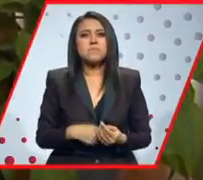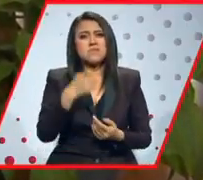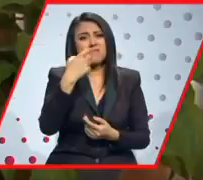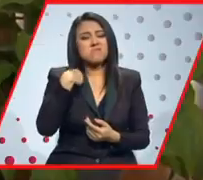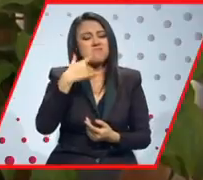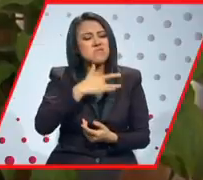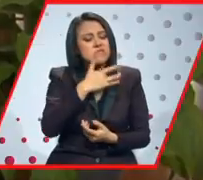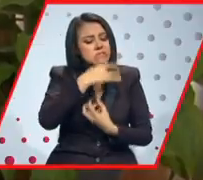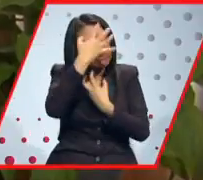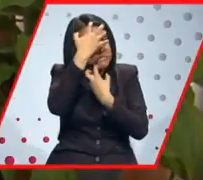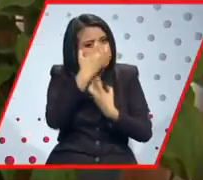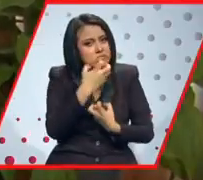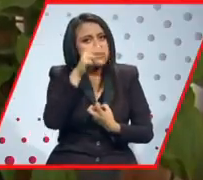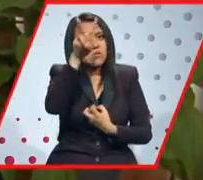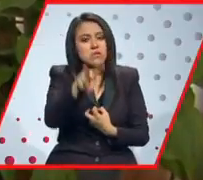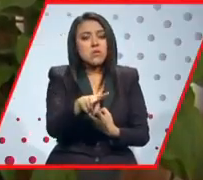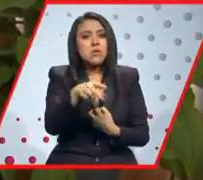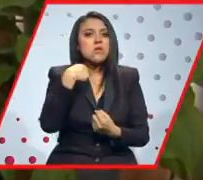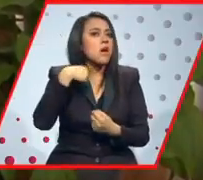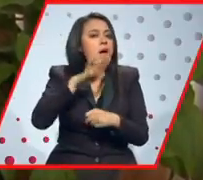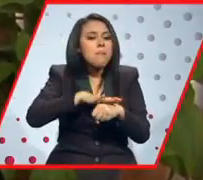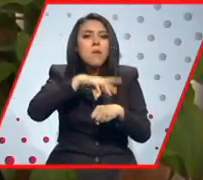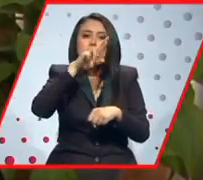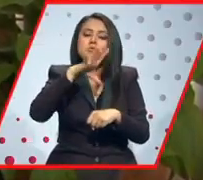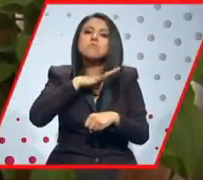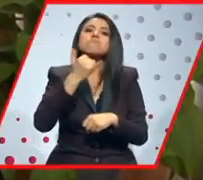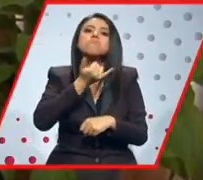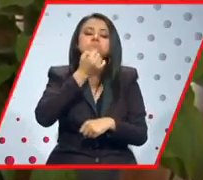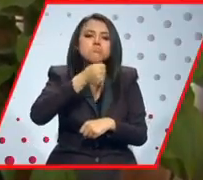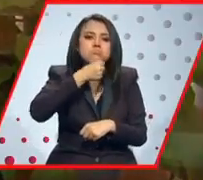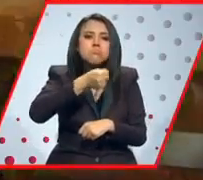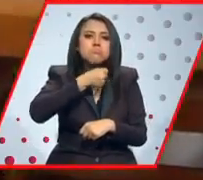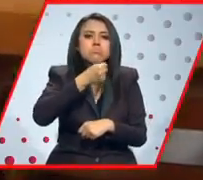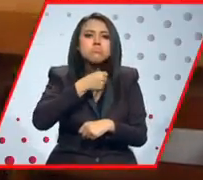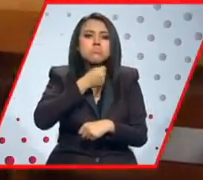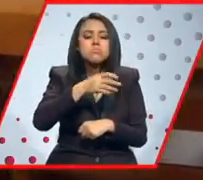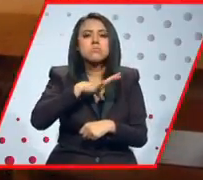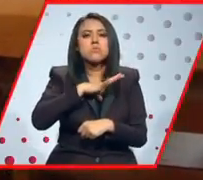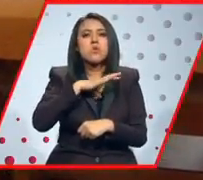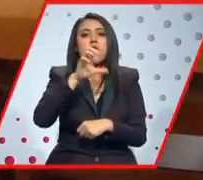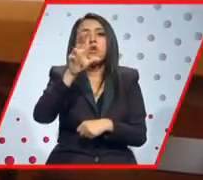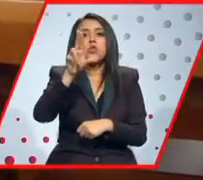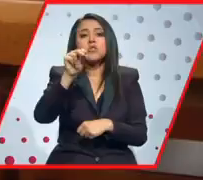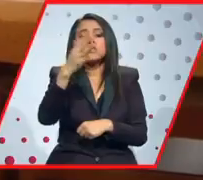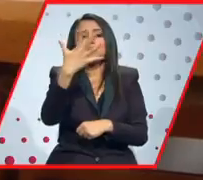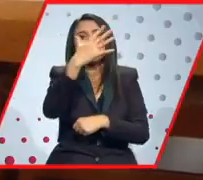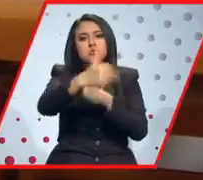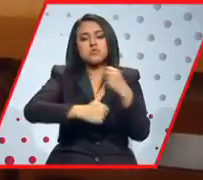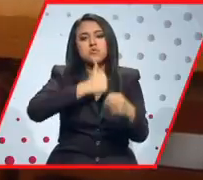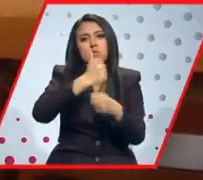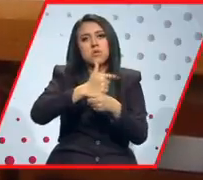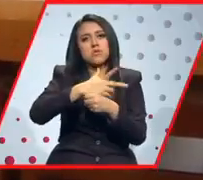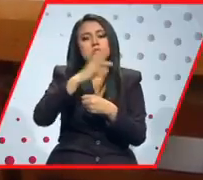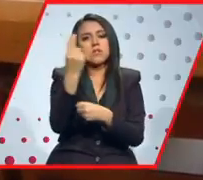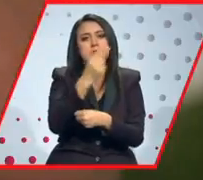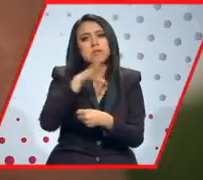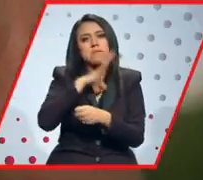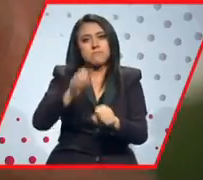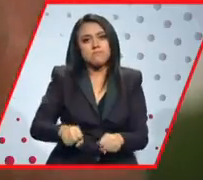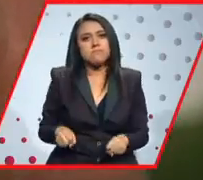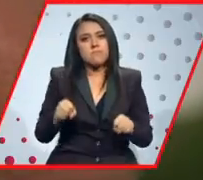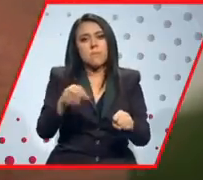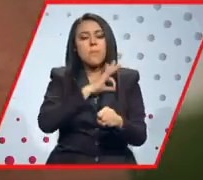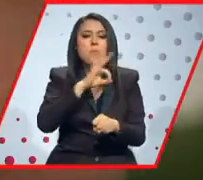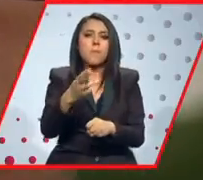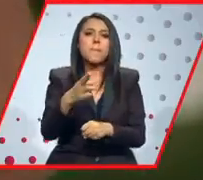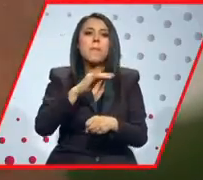triste, ¿no? Porque ella ya es mayor, ya tiene 85 años. Por ello requieren de una silla de ruedas para baño y así